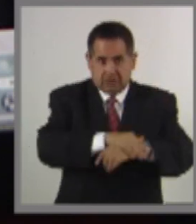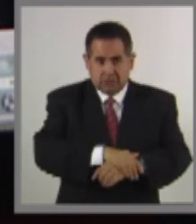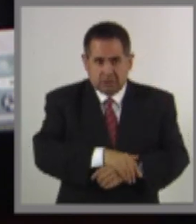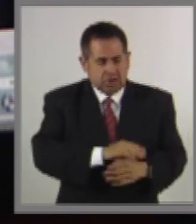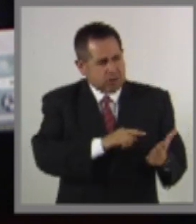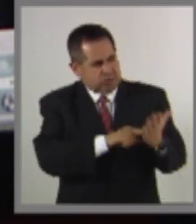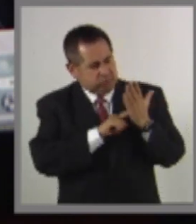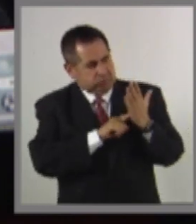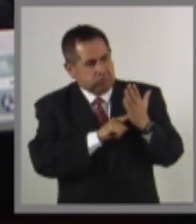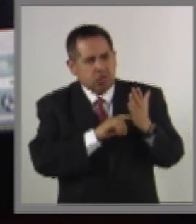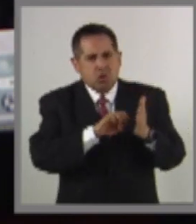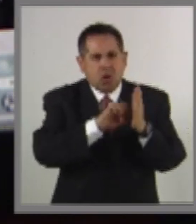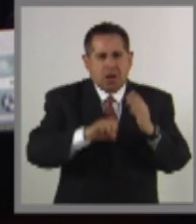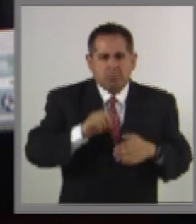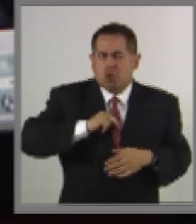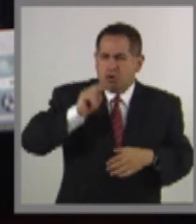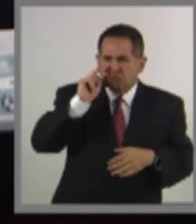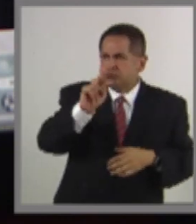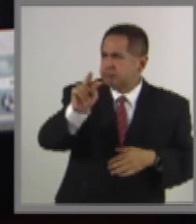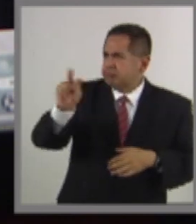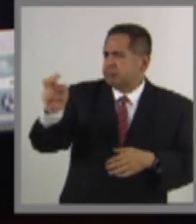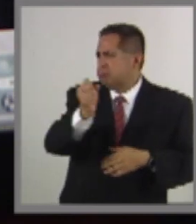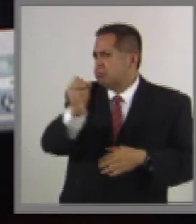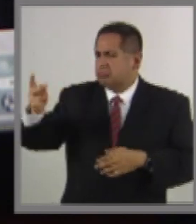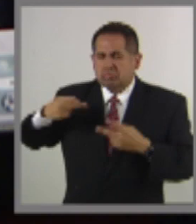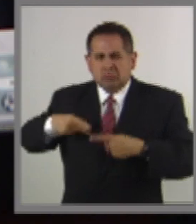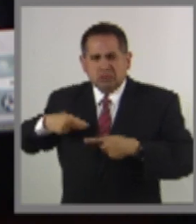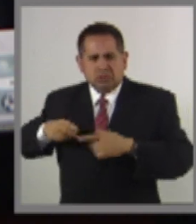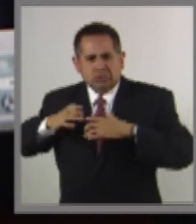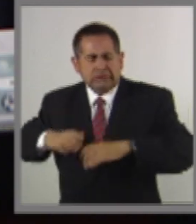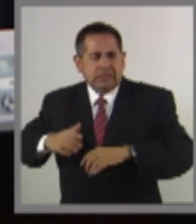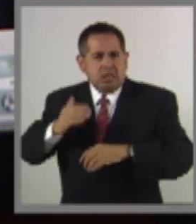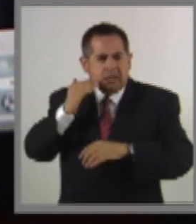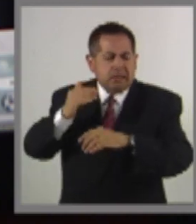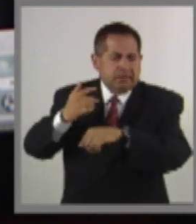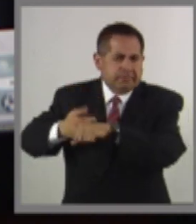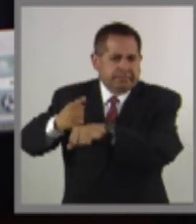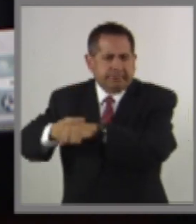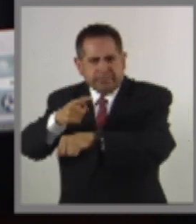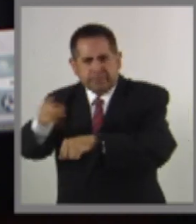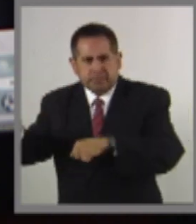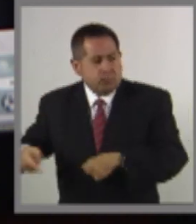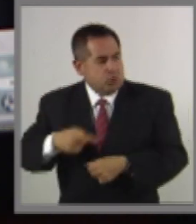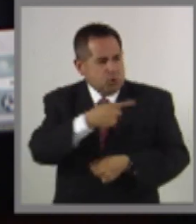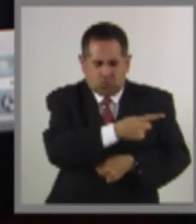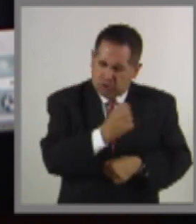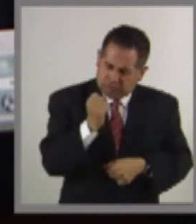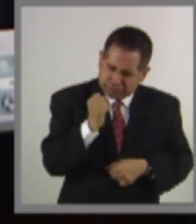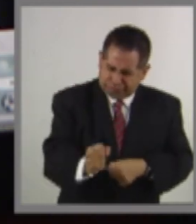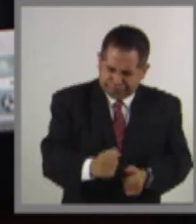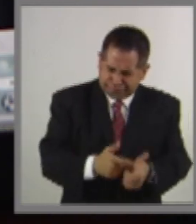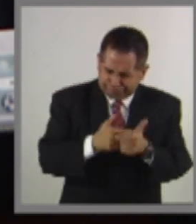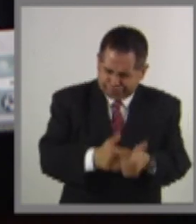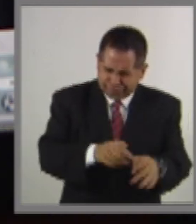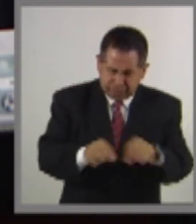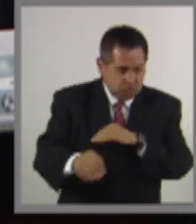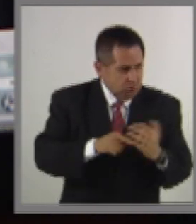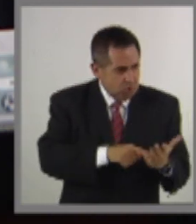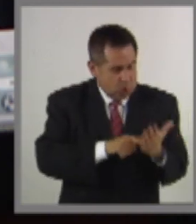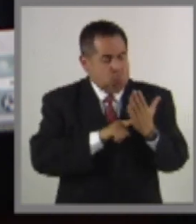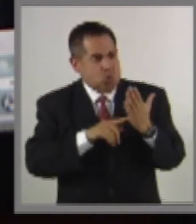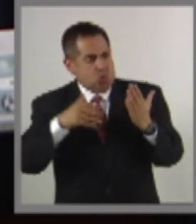muchas gentes que están en dificultades físicas. Lo pongo de ejemplo que ha sido persistente en su trabajo. Es un